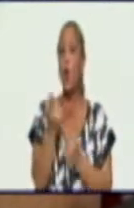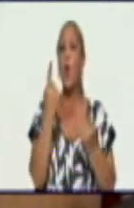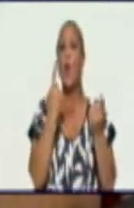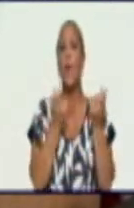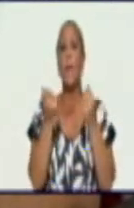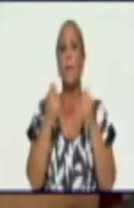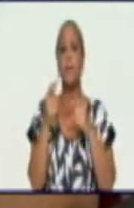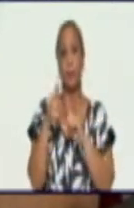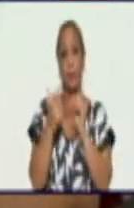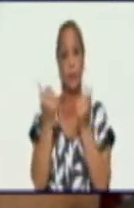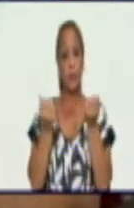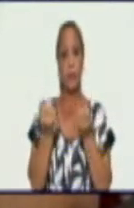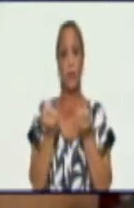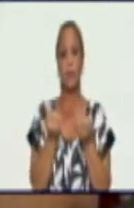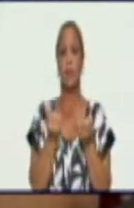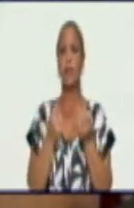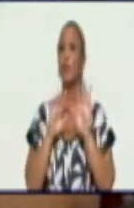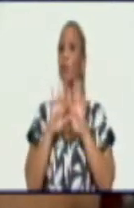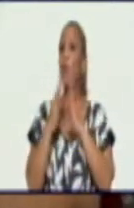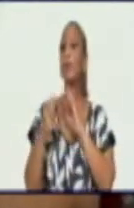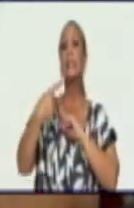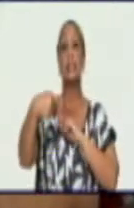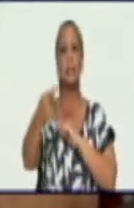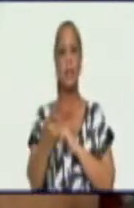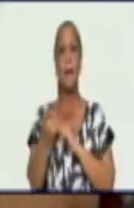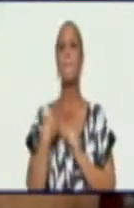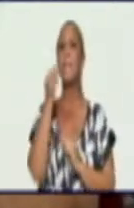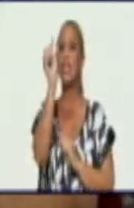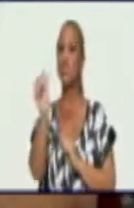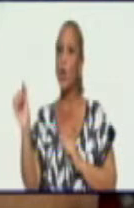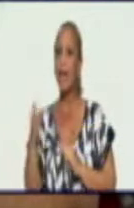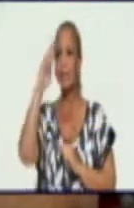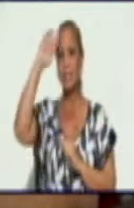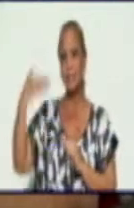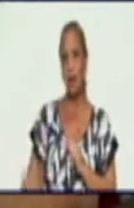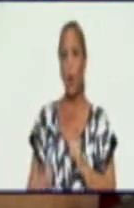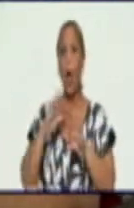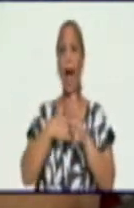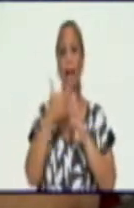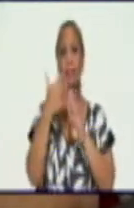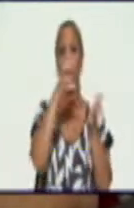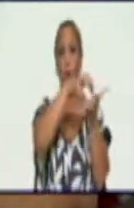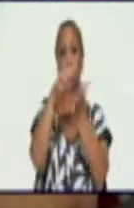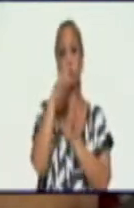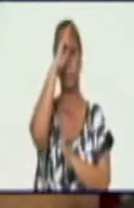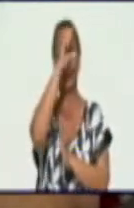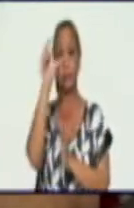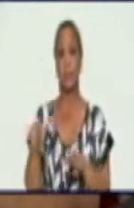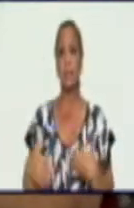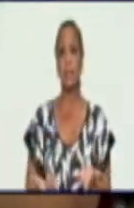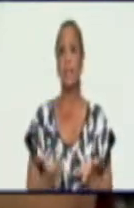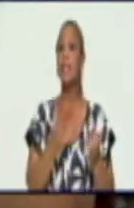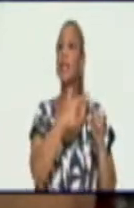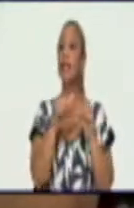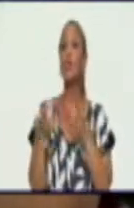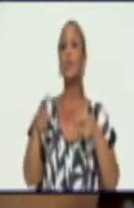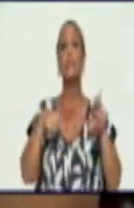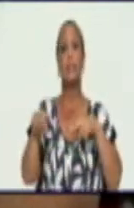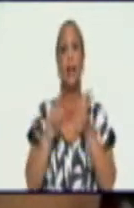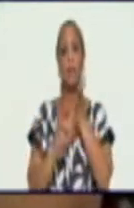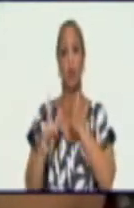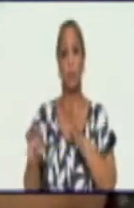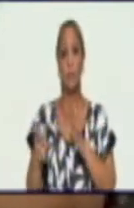concertadas. Nosotros movemos diariamente el personal de salud hacia las instalaciones hospitalarias y del resto del sector en la provincia. Desde varios municipios